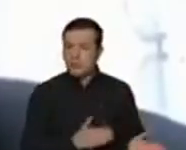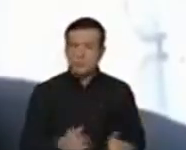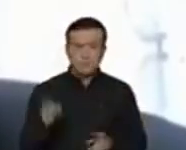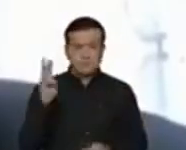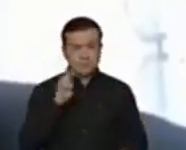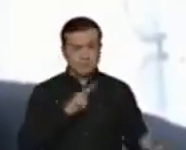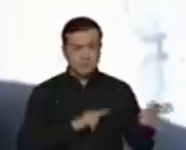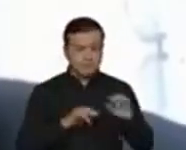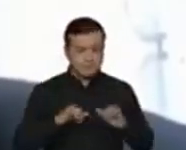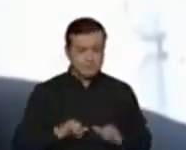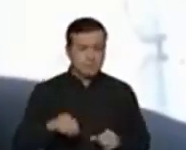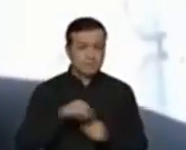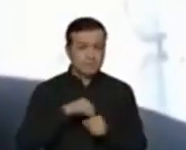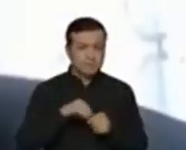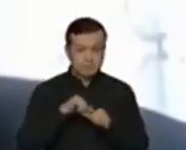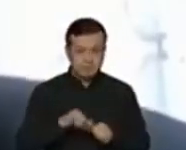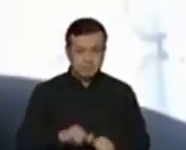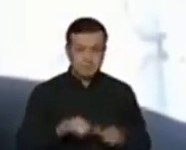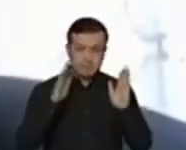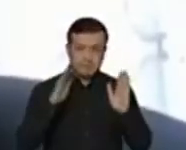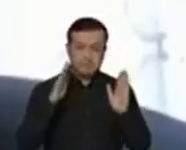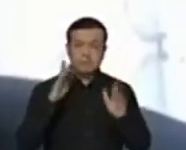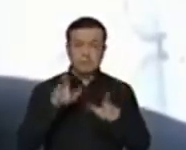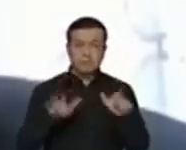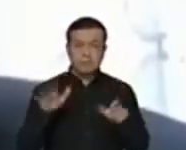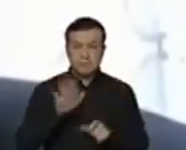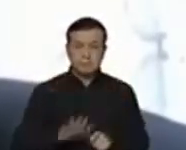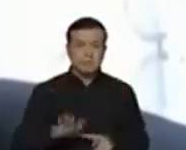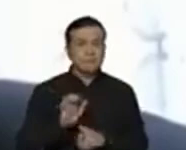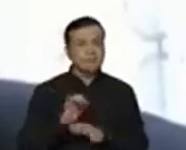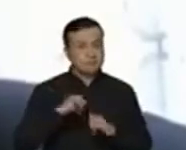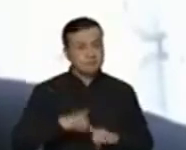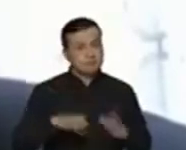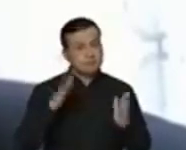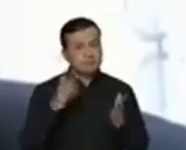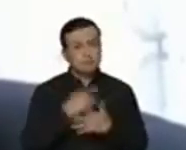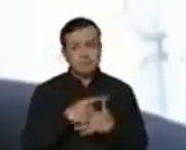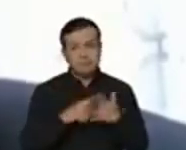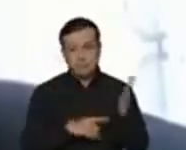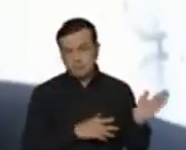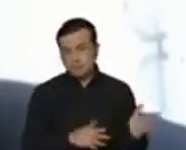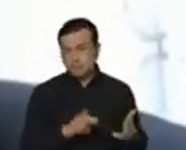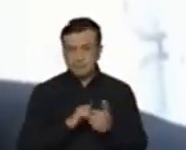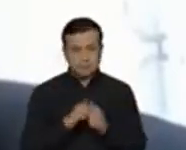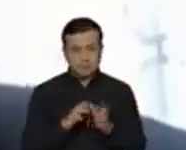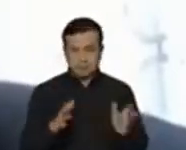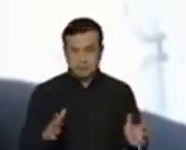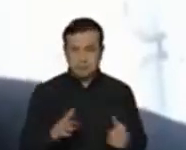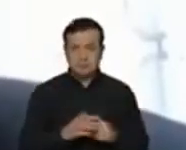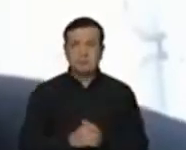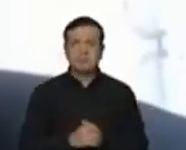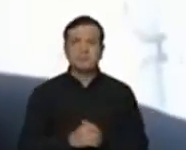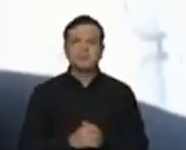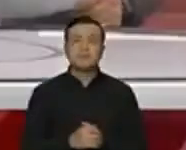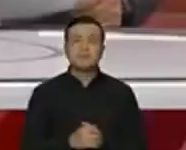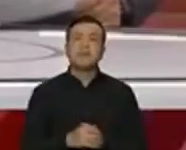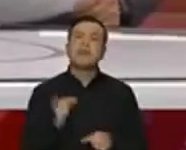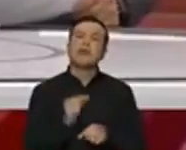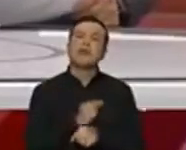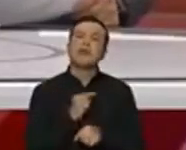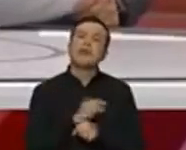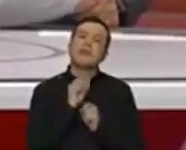seguir fondeándonos y de seguir atendiendo a nuestro público a nivel nacional, sin Gerente, ningún problema. Sí, perdón, siga.